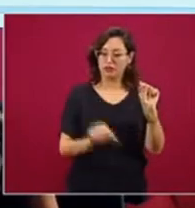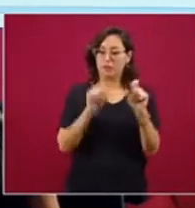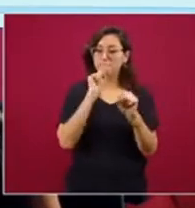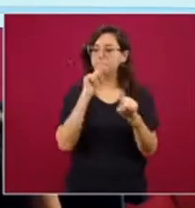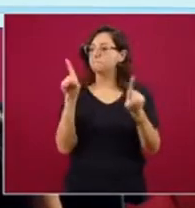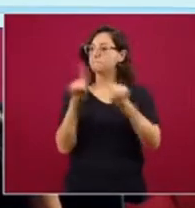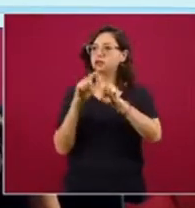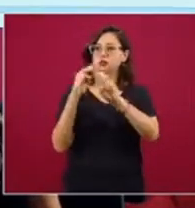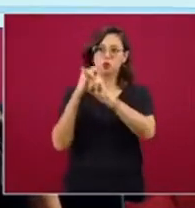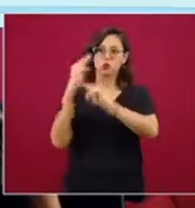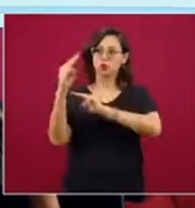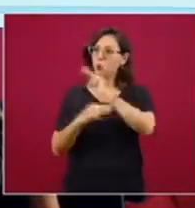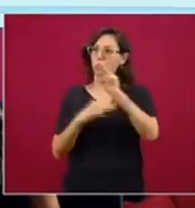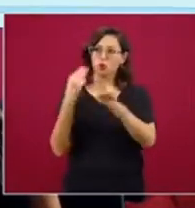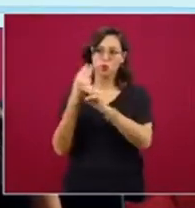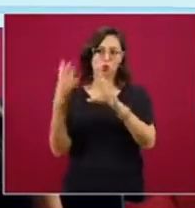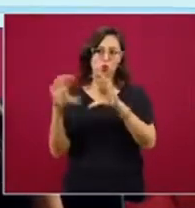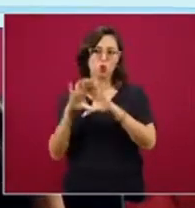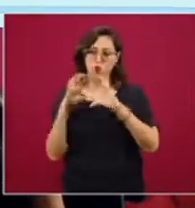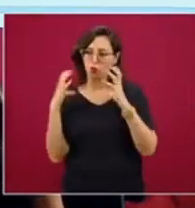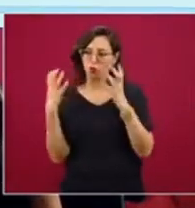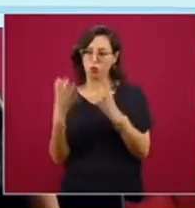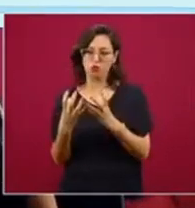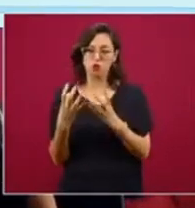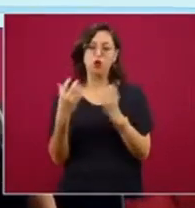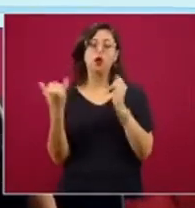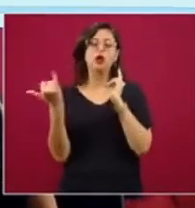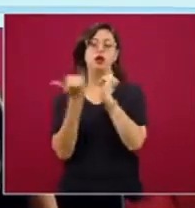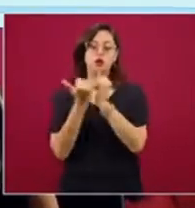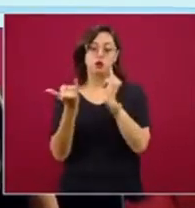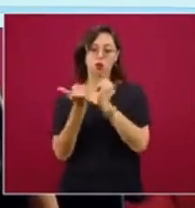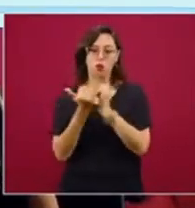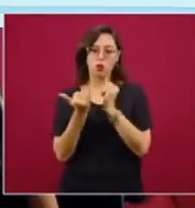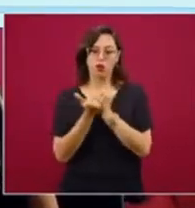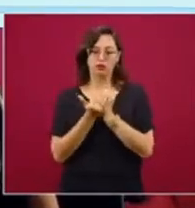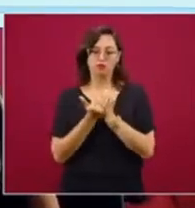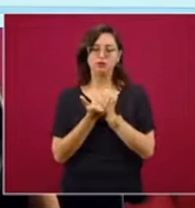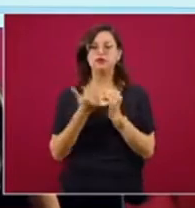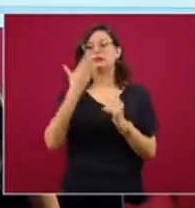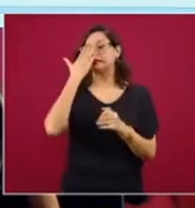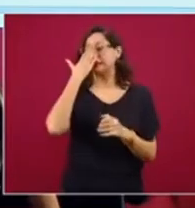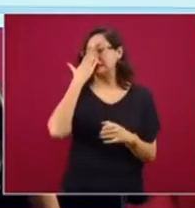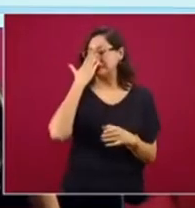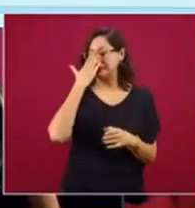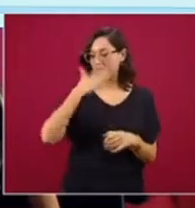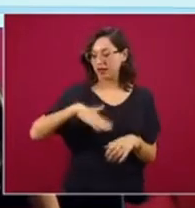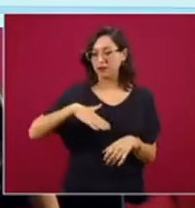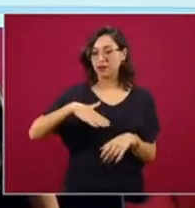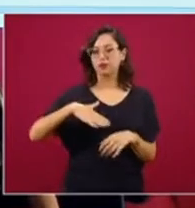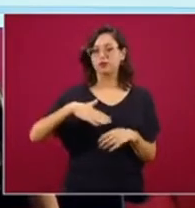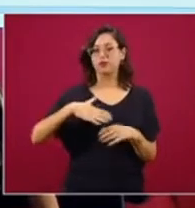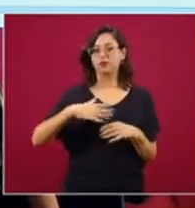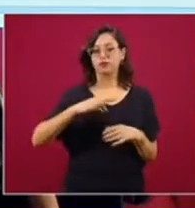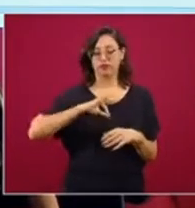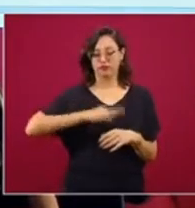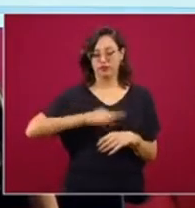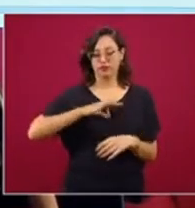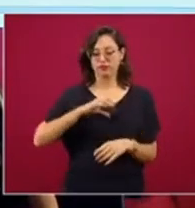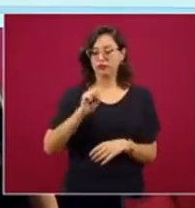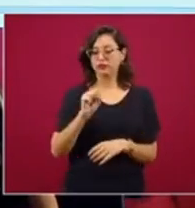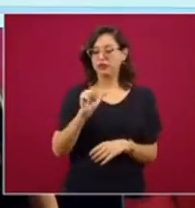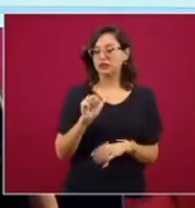mundo y que existe una predicción o apreciación de que este virus, el